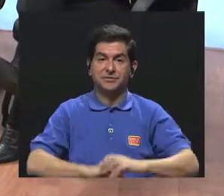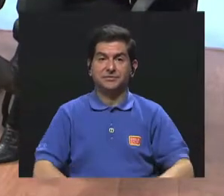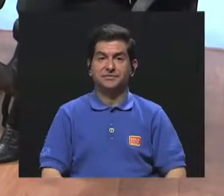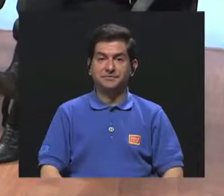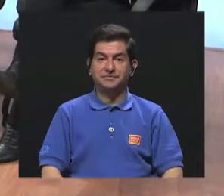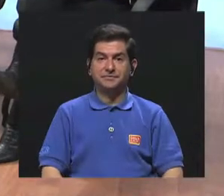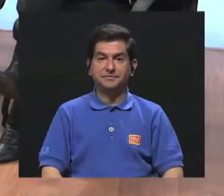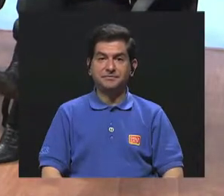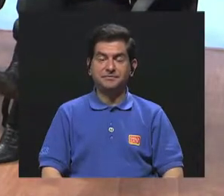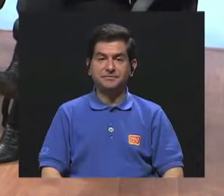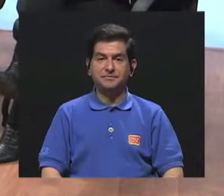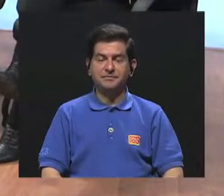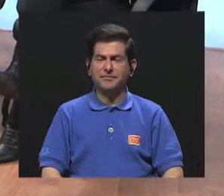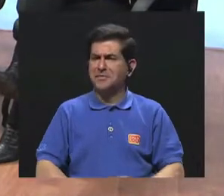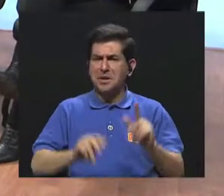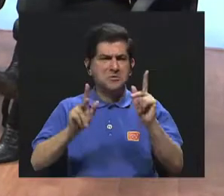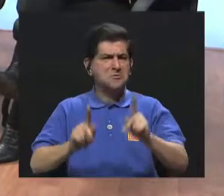sea,